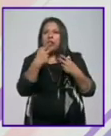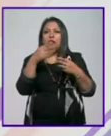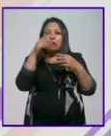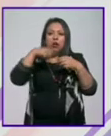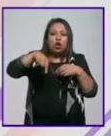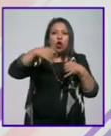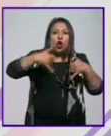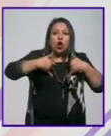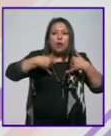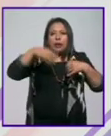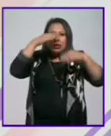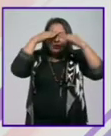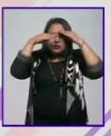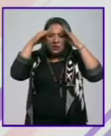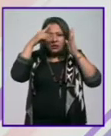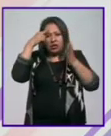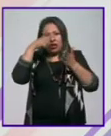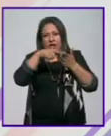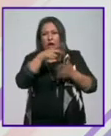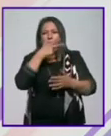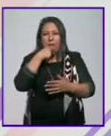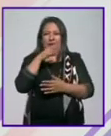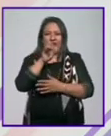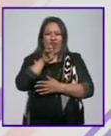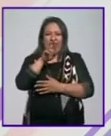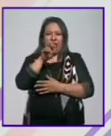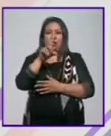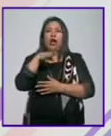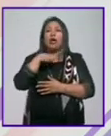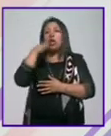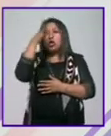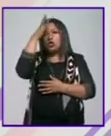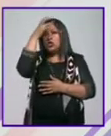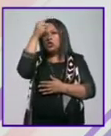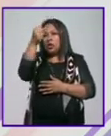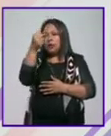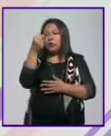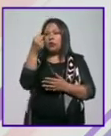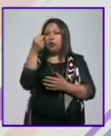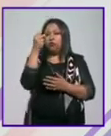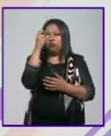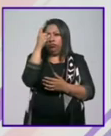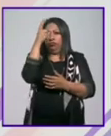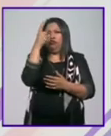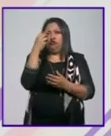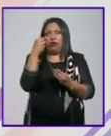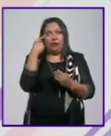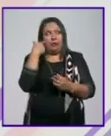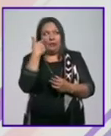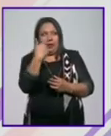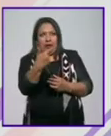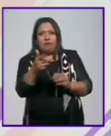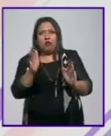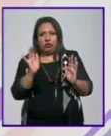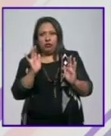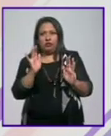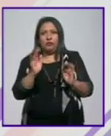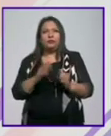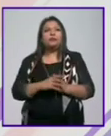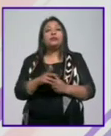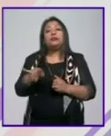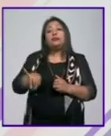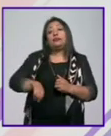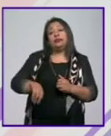los jóvenes. Entonces creo que Fernando tiene un concepto muy elaborado, como pudimos ver, ¿no? Y bueno,